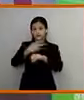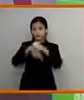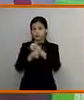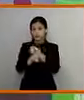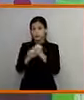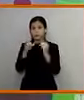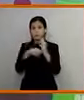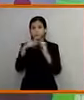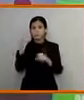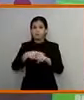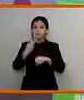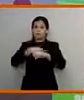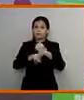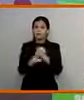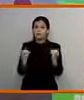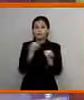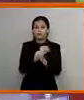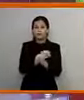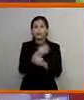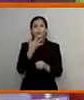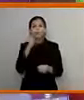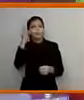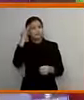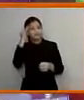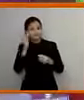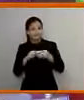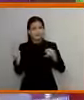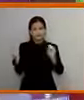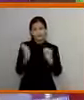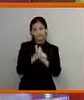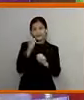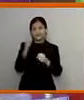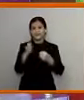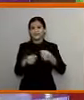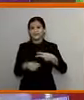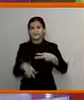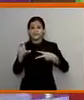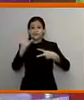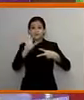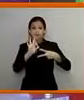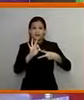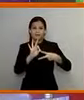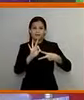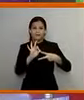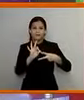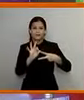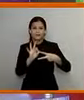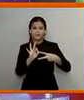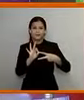veces con premiados mix. Suerte, porque pasamos del primer número ganador, primer dígito 9, segundo dígito